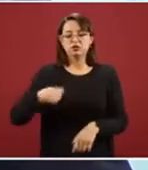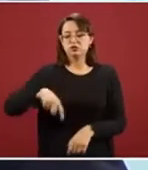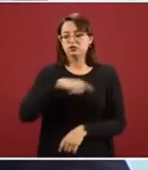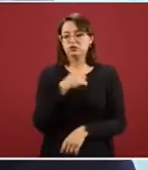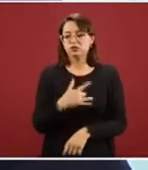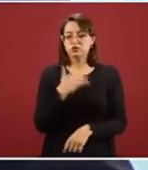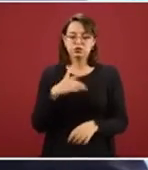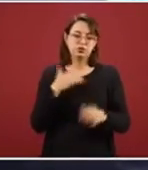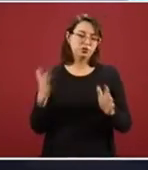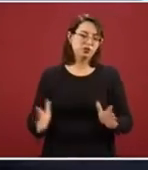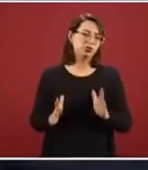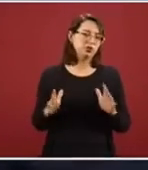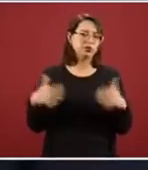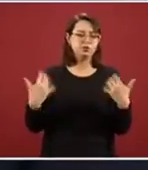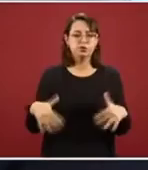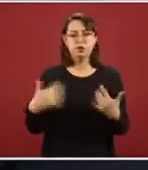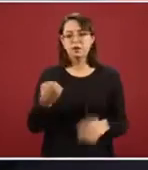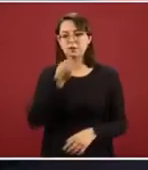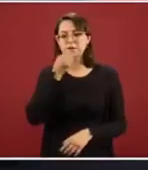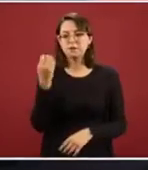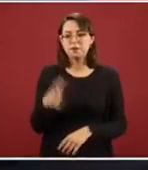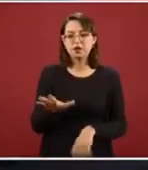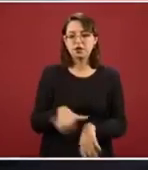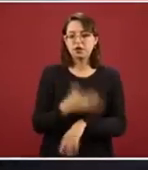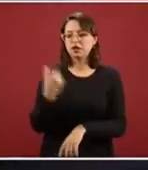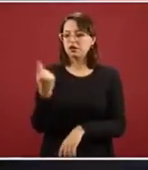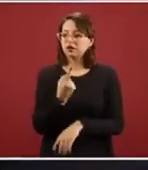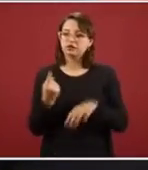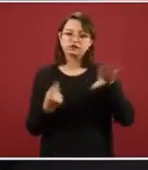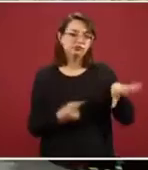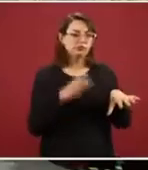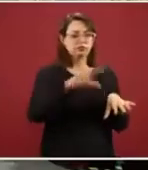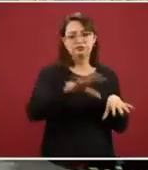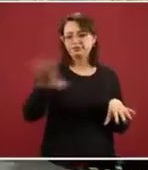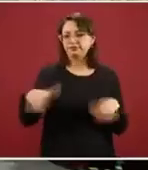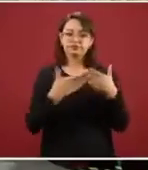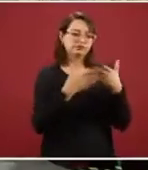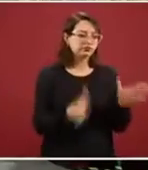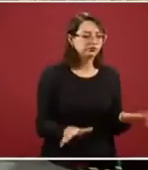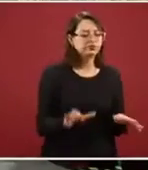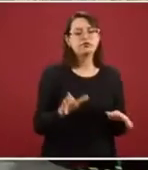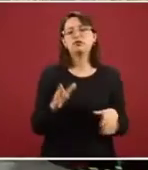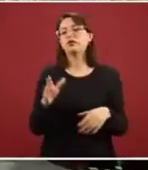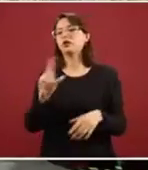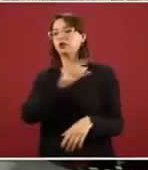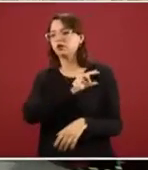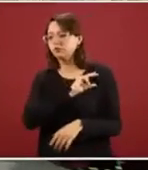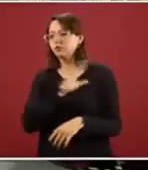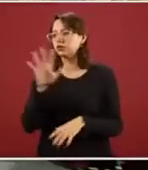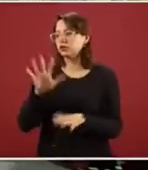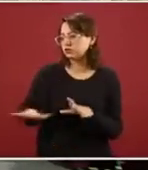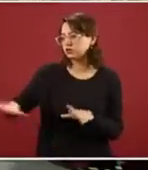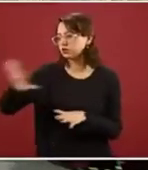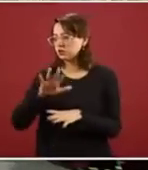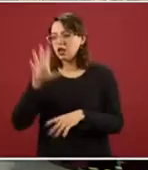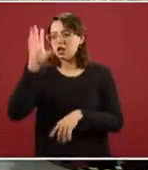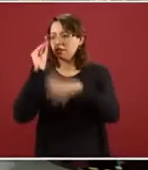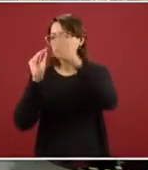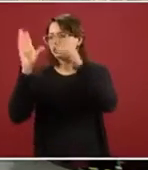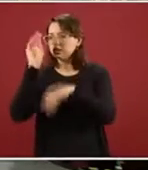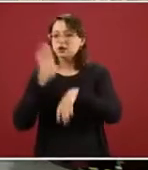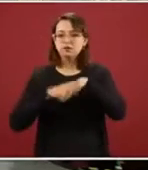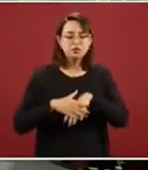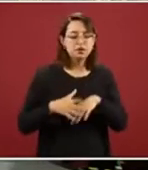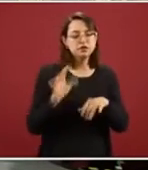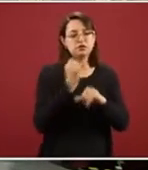extraordinario, porque si vamos teniendo perfiles en todos los sectores, público, privado y social, que estén informados,